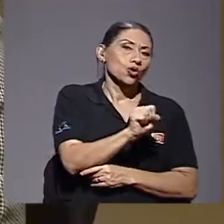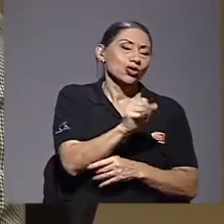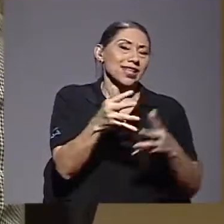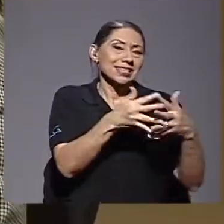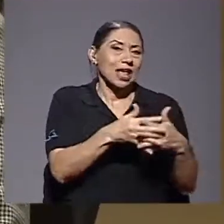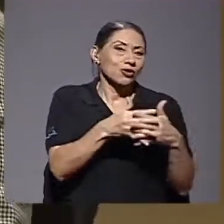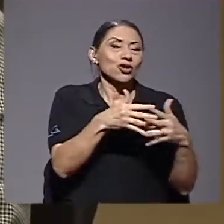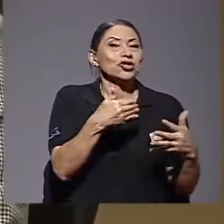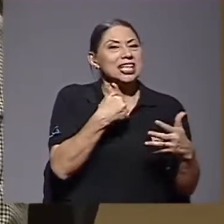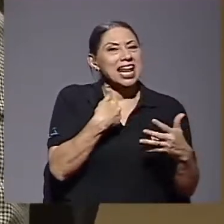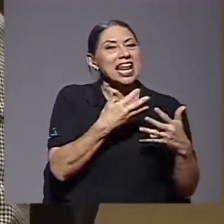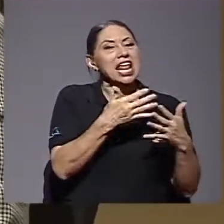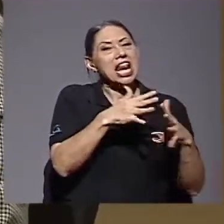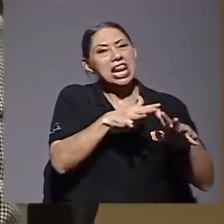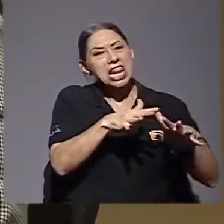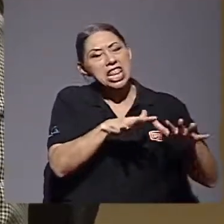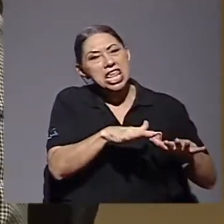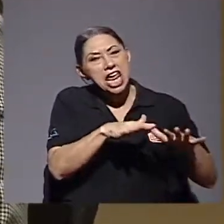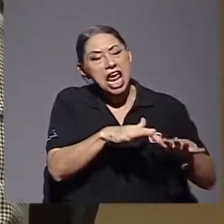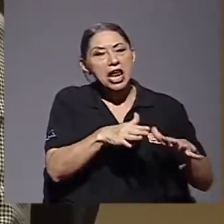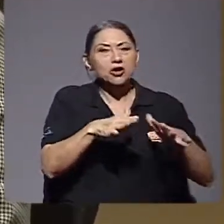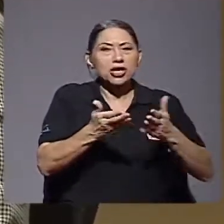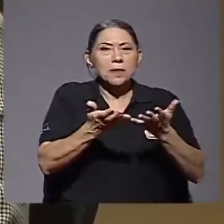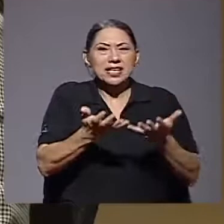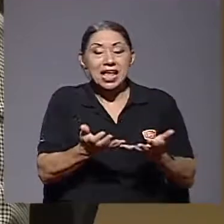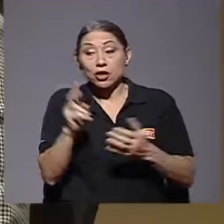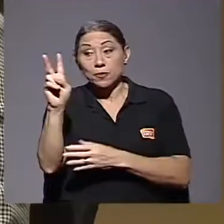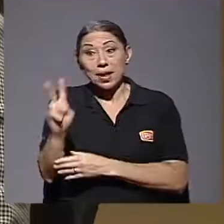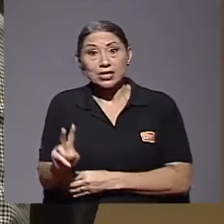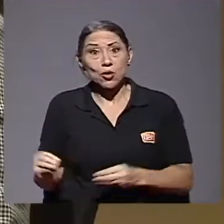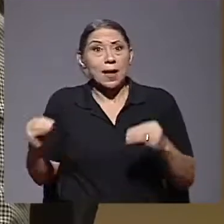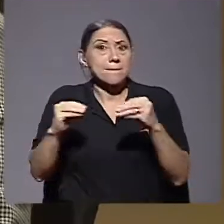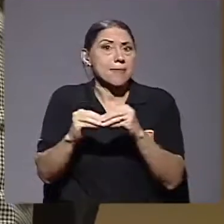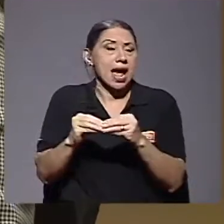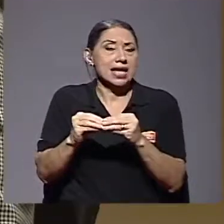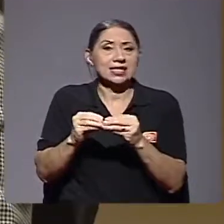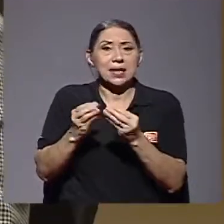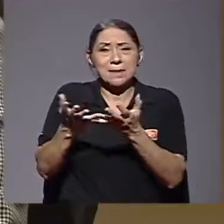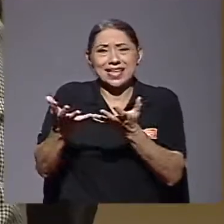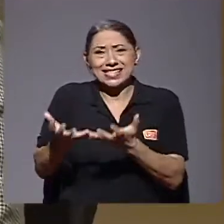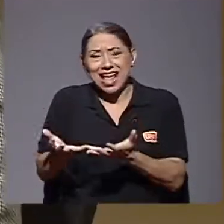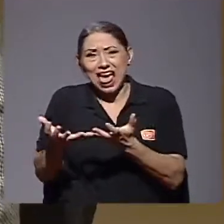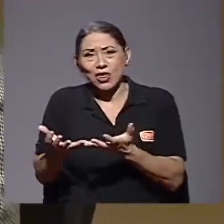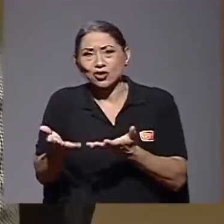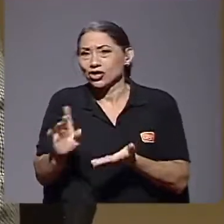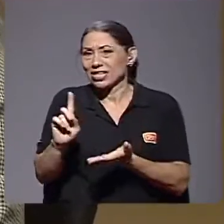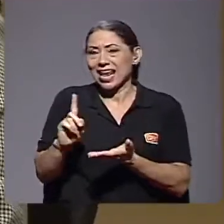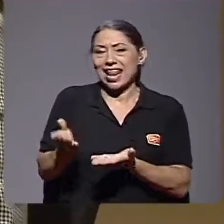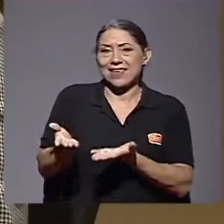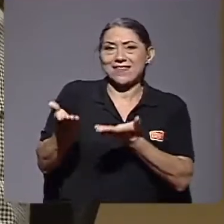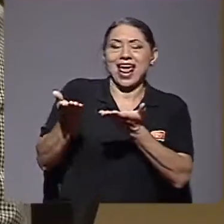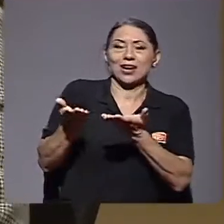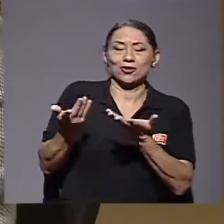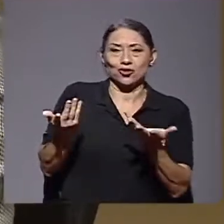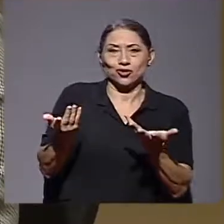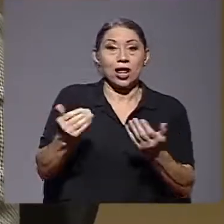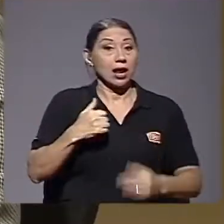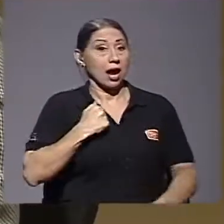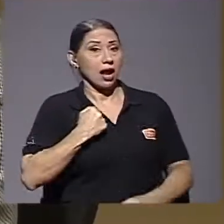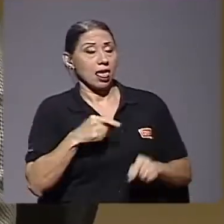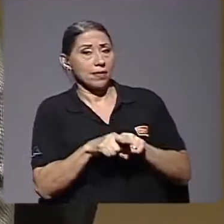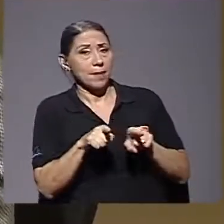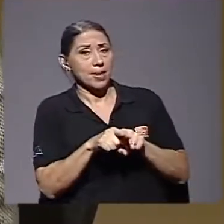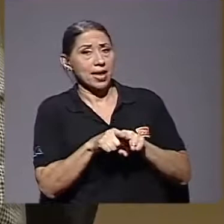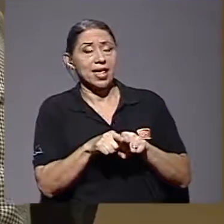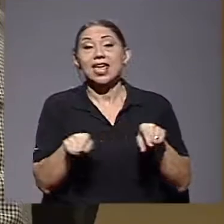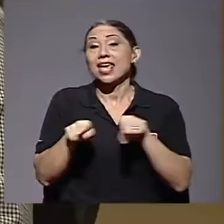pesados. Venezuela tiene mucho crudo, mayoritariamente son crudos pesados o medianos, Venezuela. Y la faja